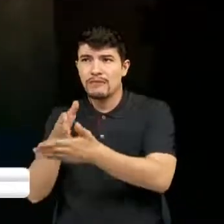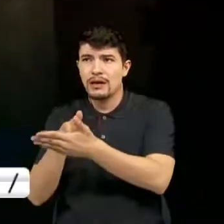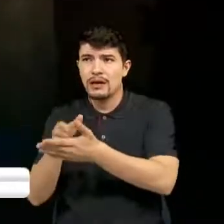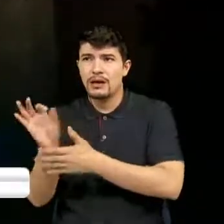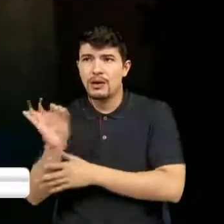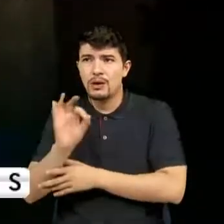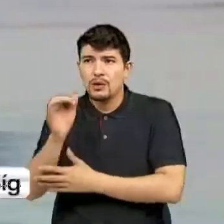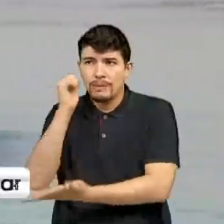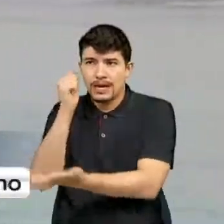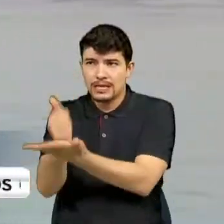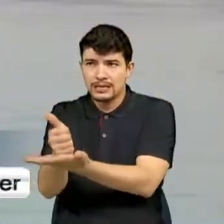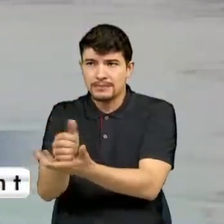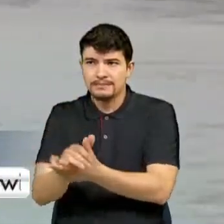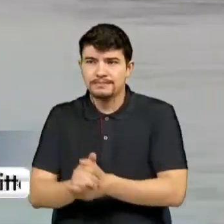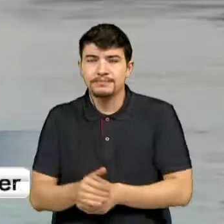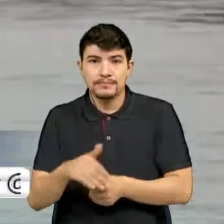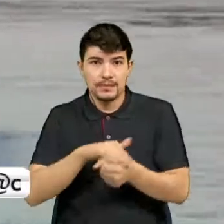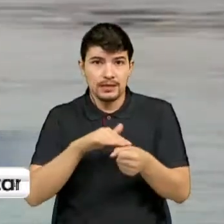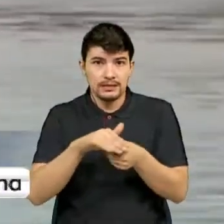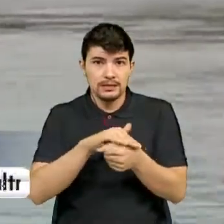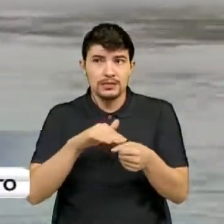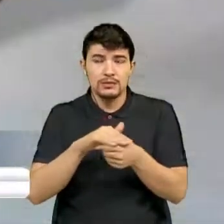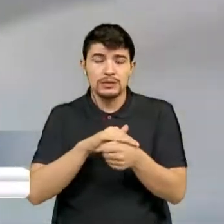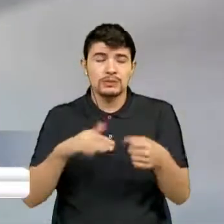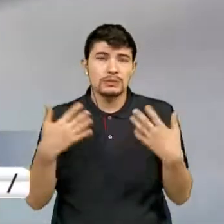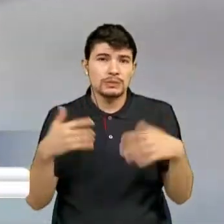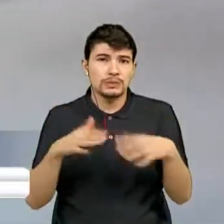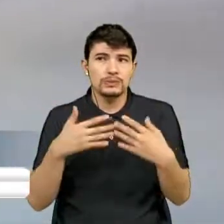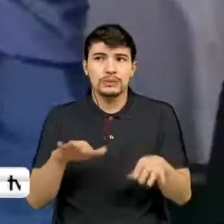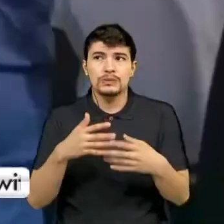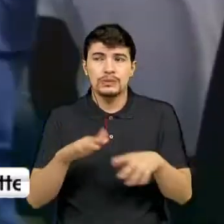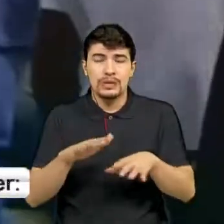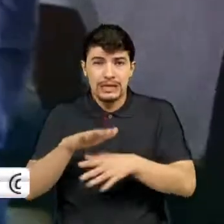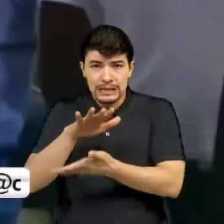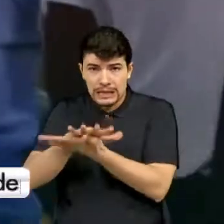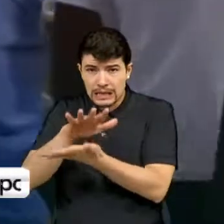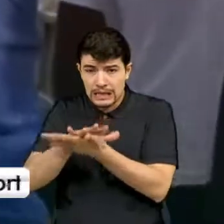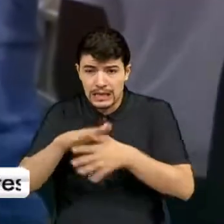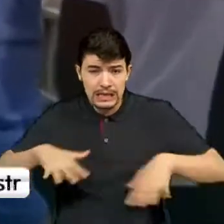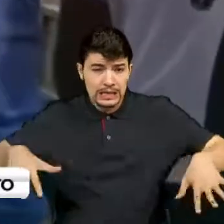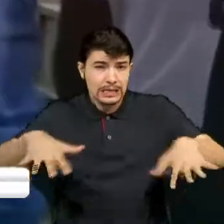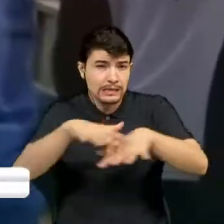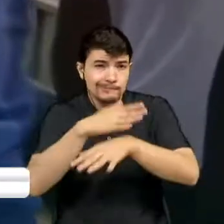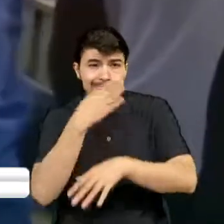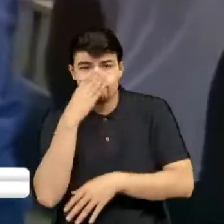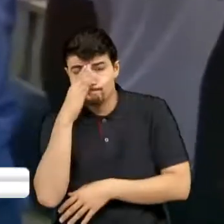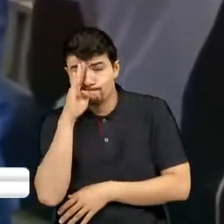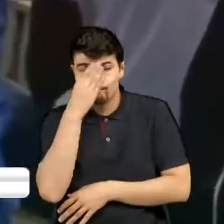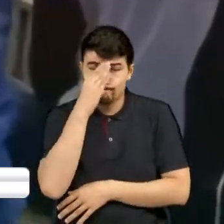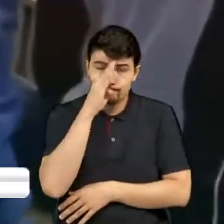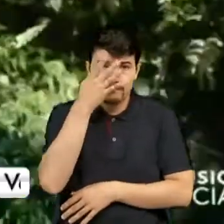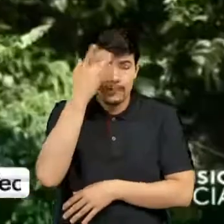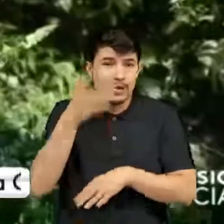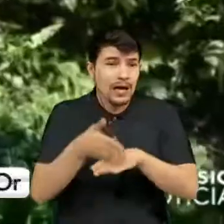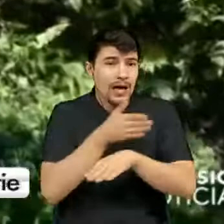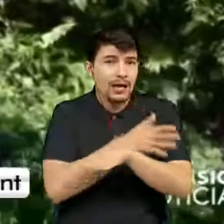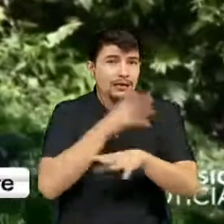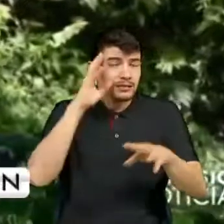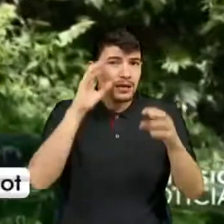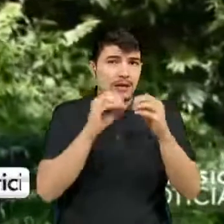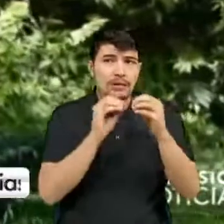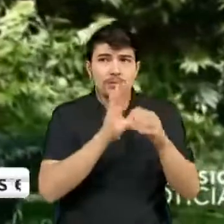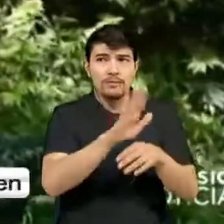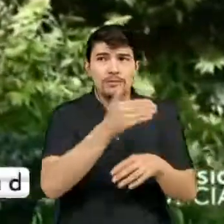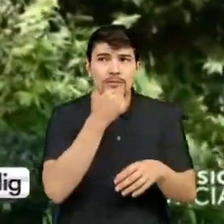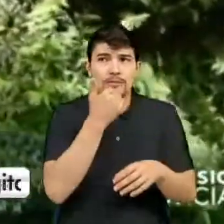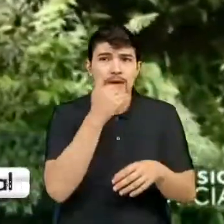asesinados situación que pone en jaque que hay una tranquilidad en esta región del país desde los acuerdos de paz con grupos como el